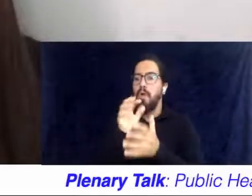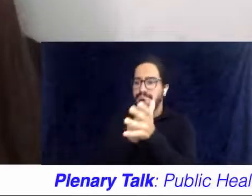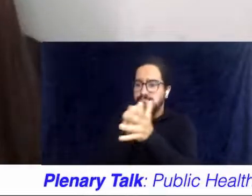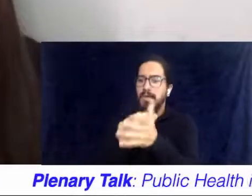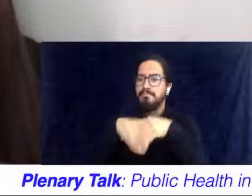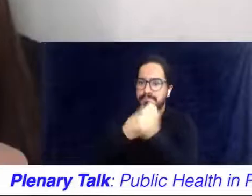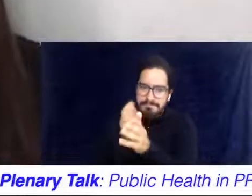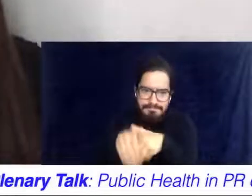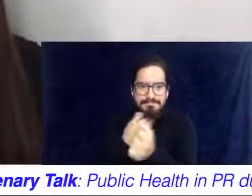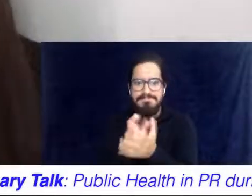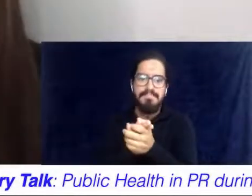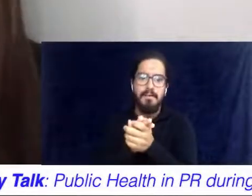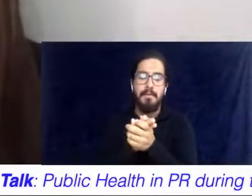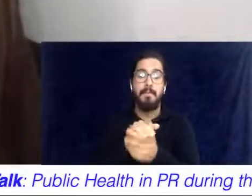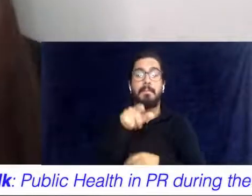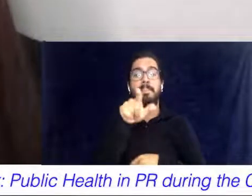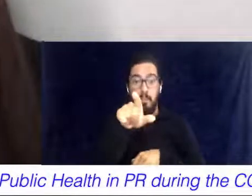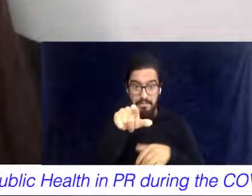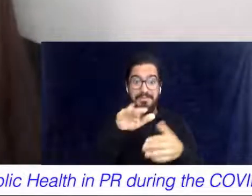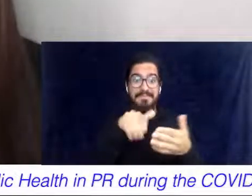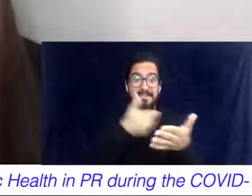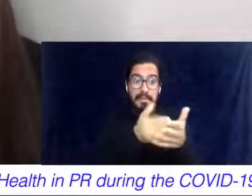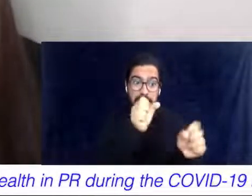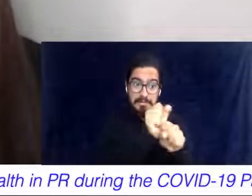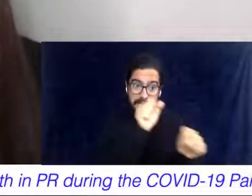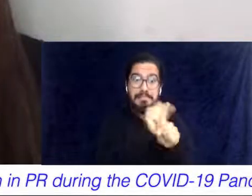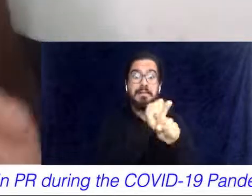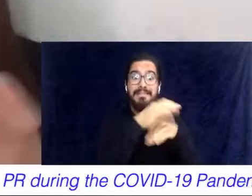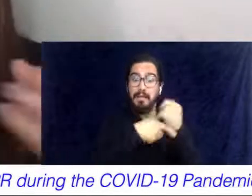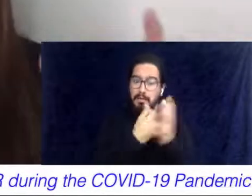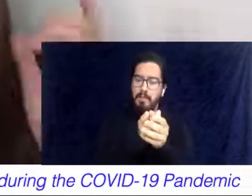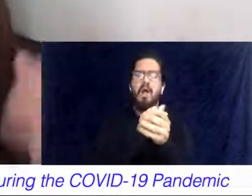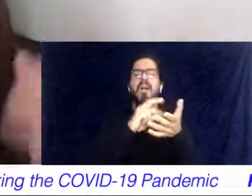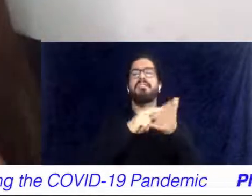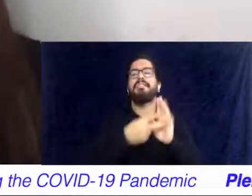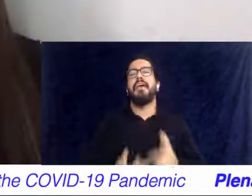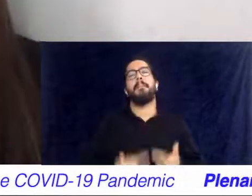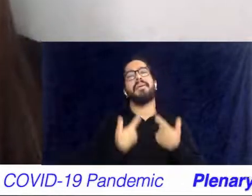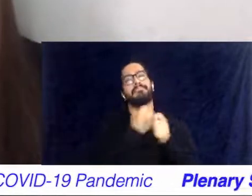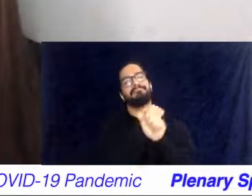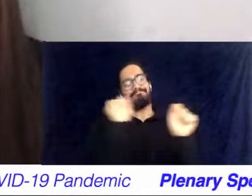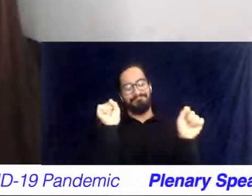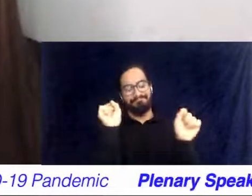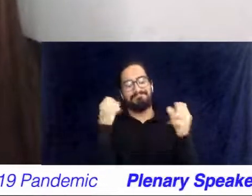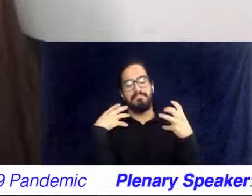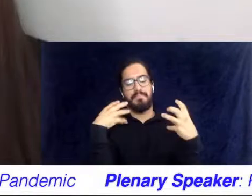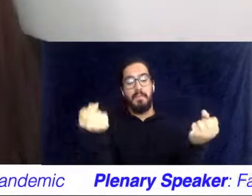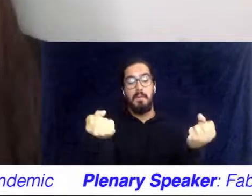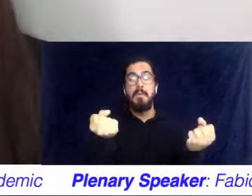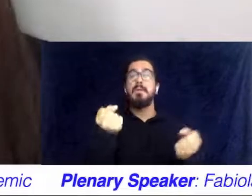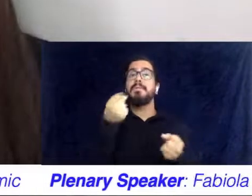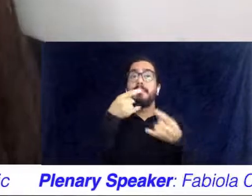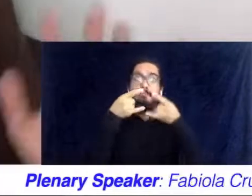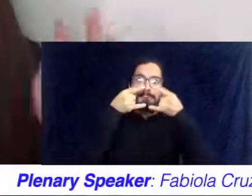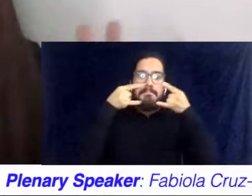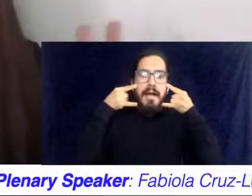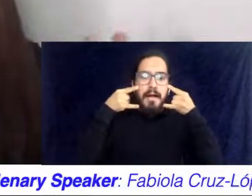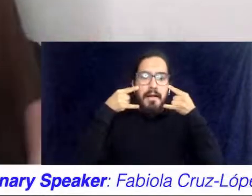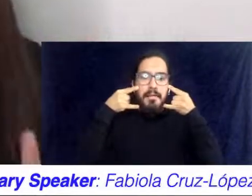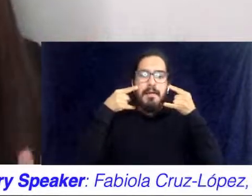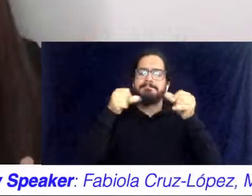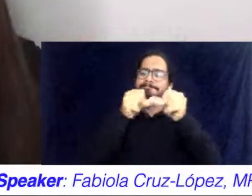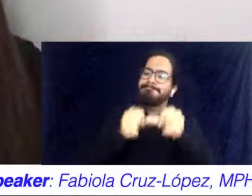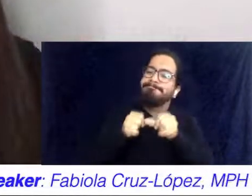usted se lavó las manos, usted salvó una vida. Mantener esa mascarilla todo el tiempo. No es que los escritorios